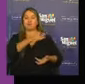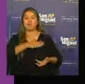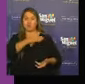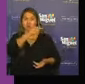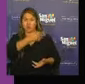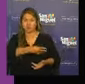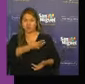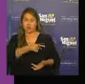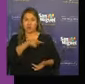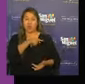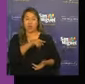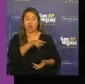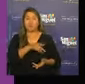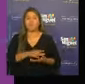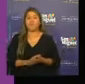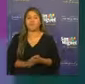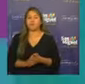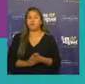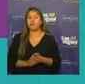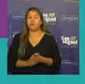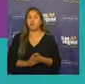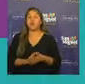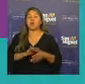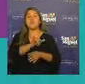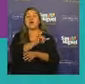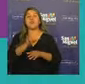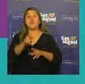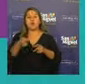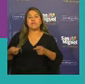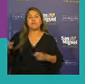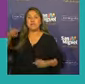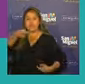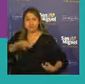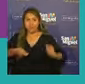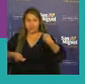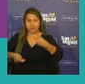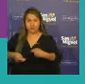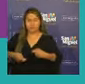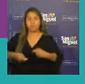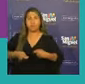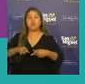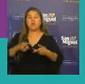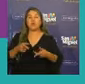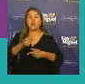poder generar inversión. En este sentido, que desde el año